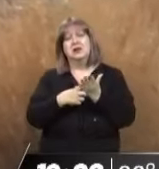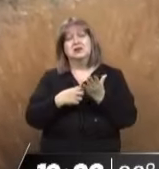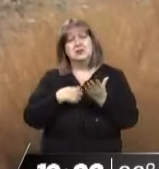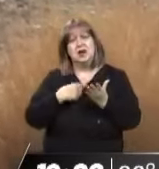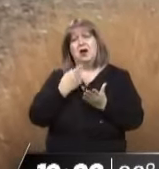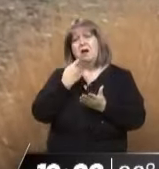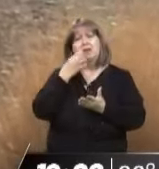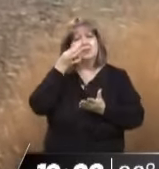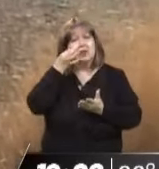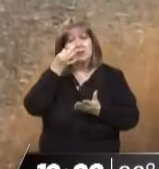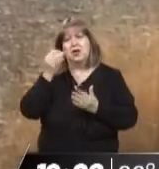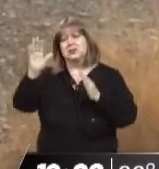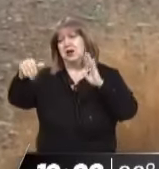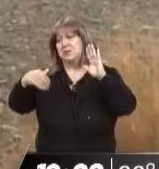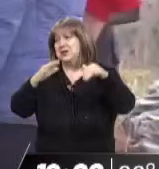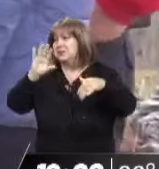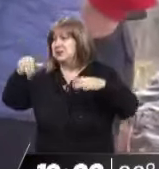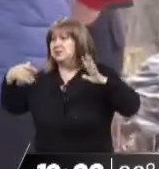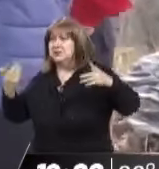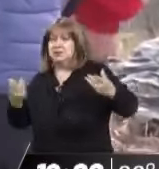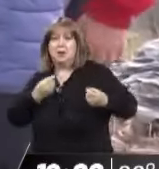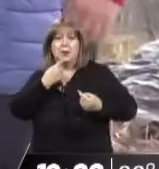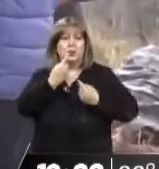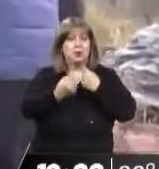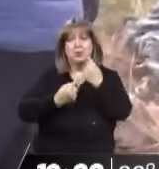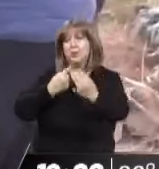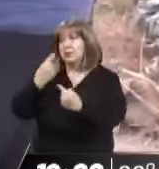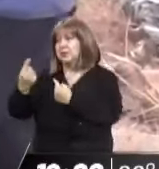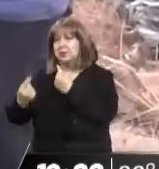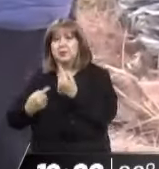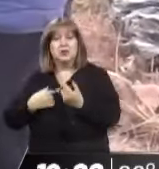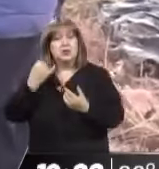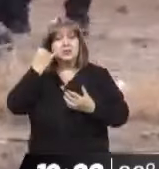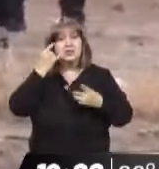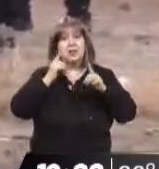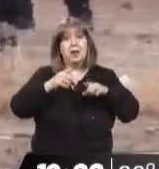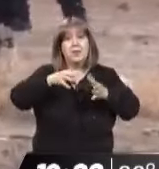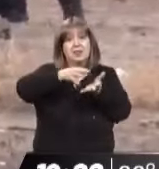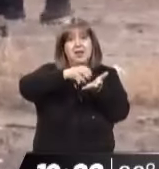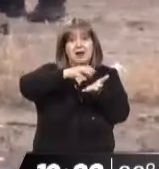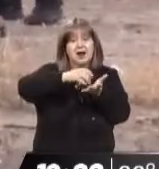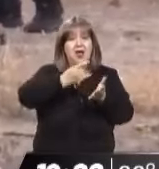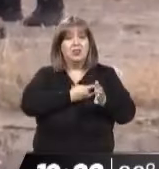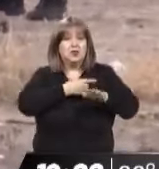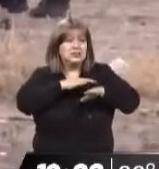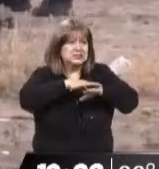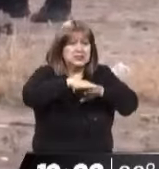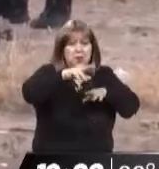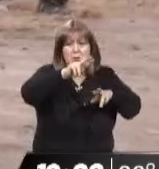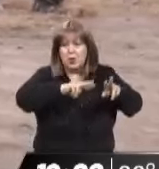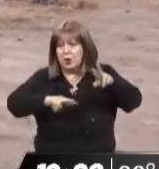ha practicado un montón de medidas judiciales, entre ellas unos rastrillajes tendientes a establecer si Abigail